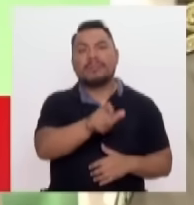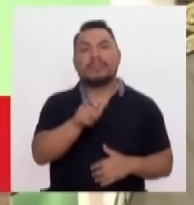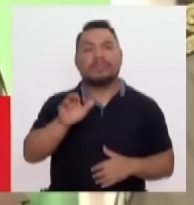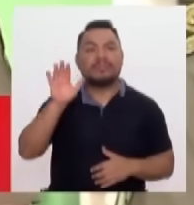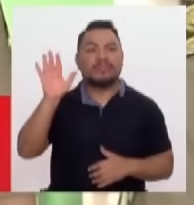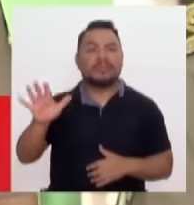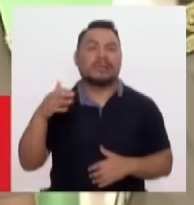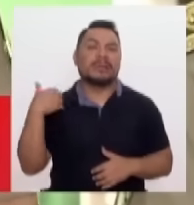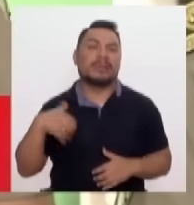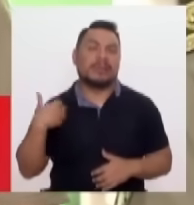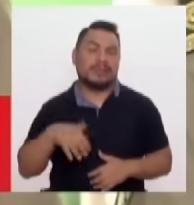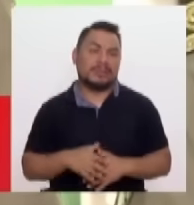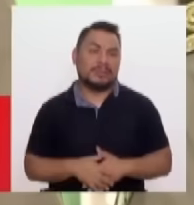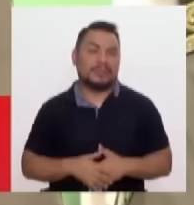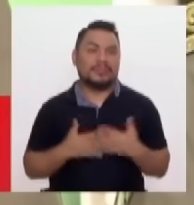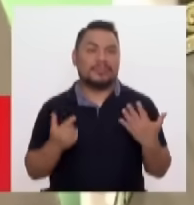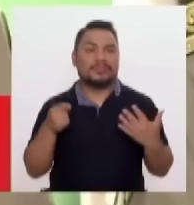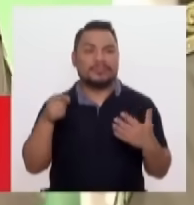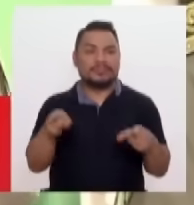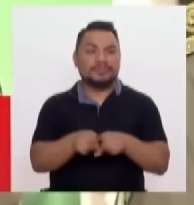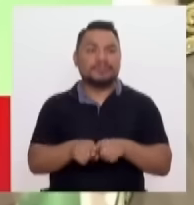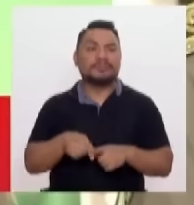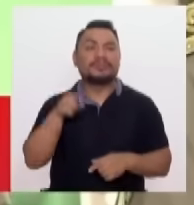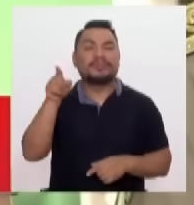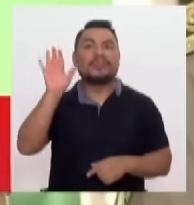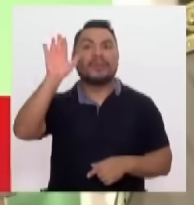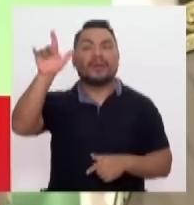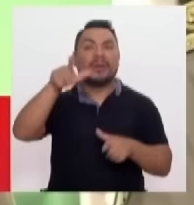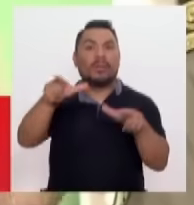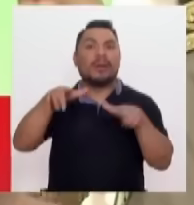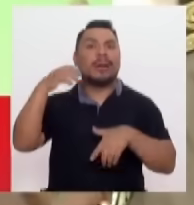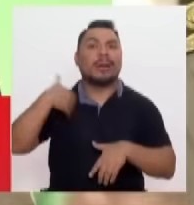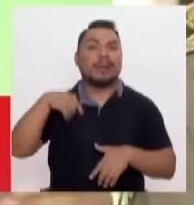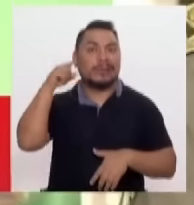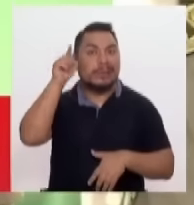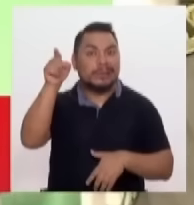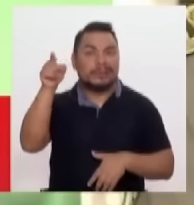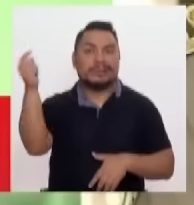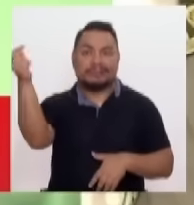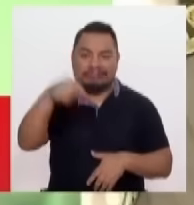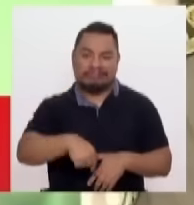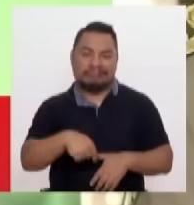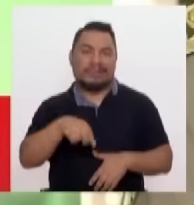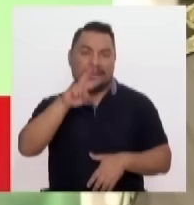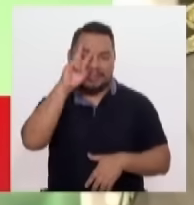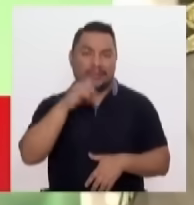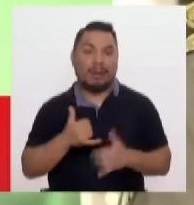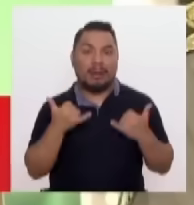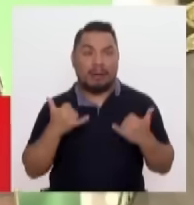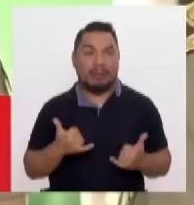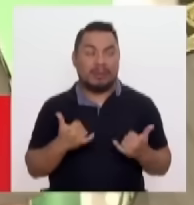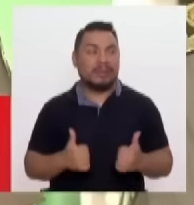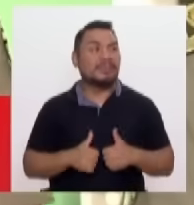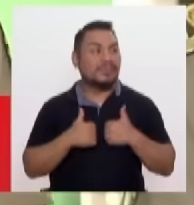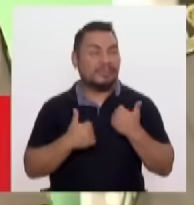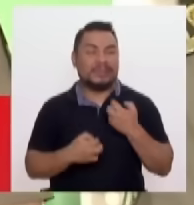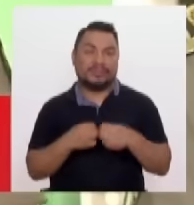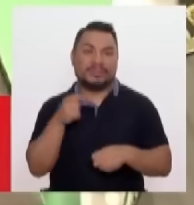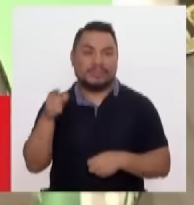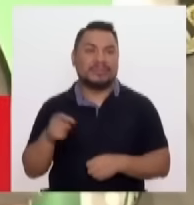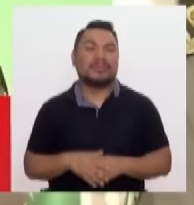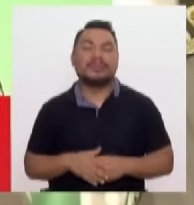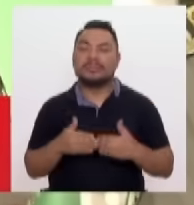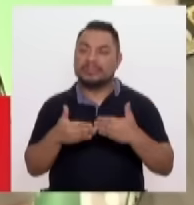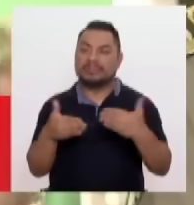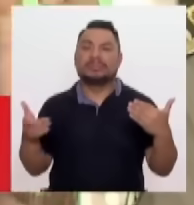ciudadanos argentinos en Argentina. Entonces, el crimen que hoy día vivimos no tiene